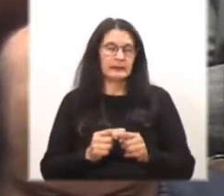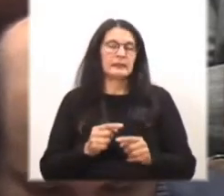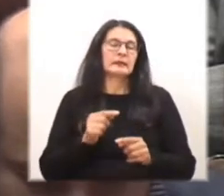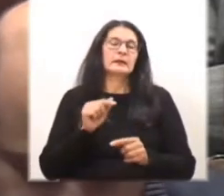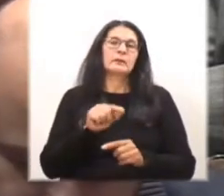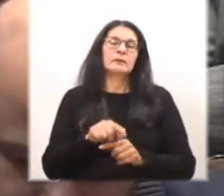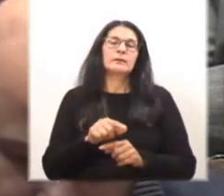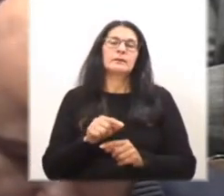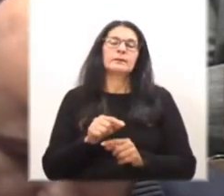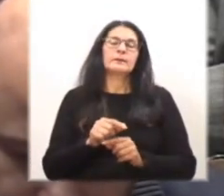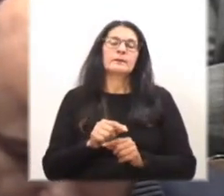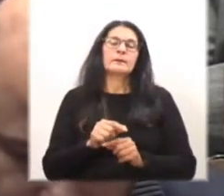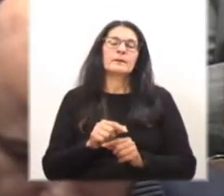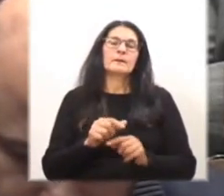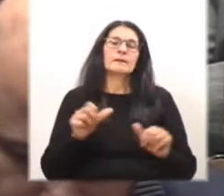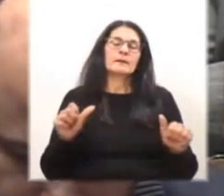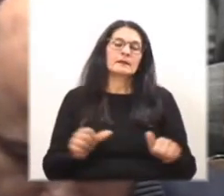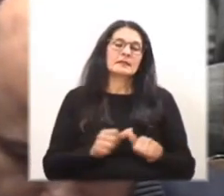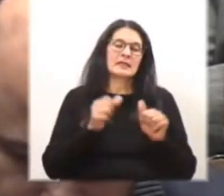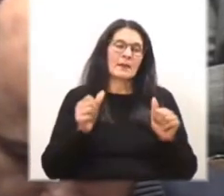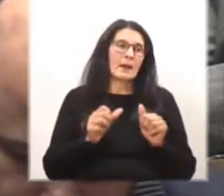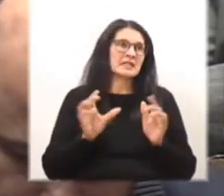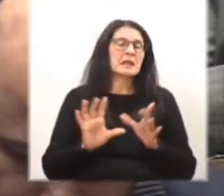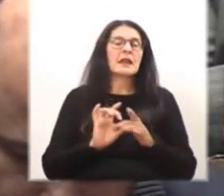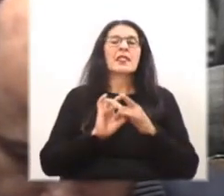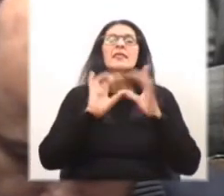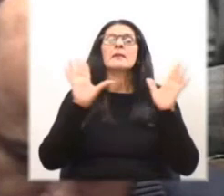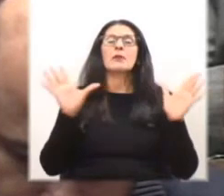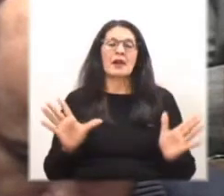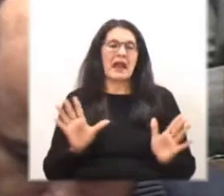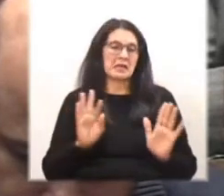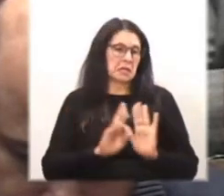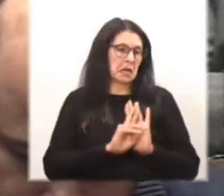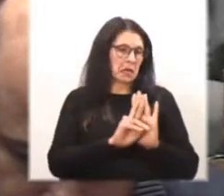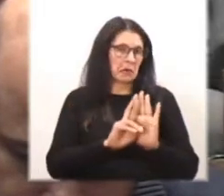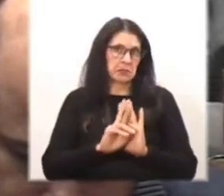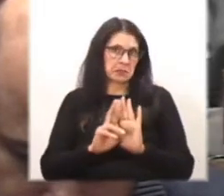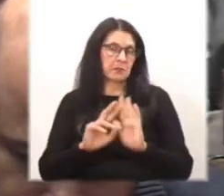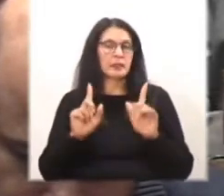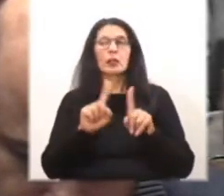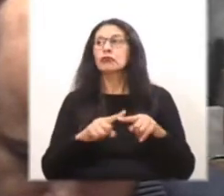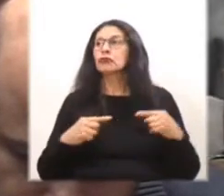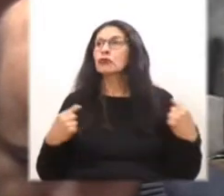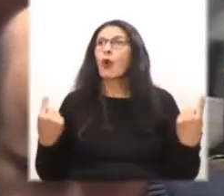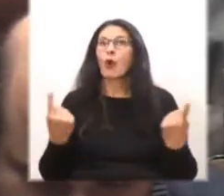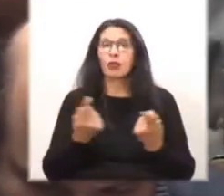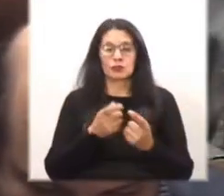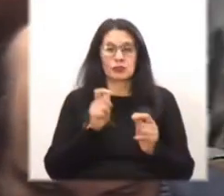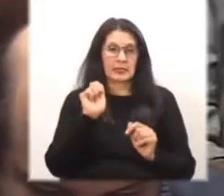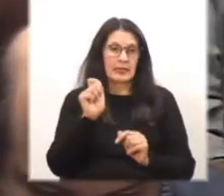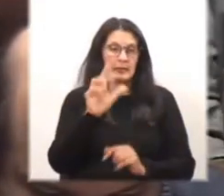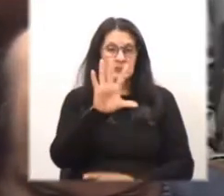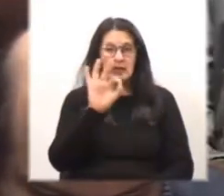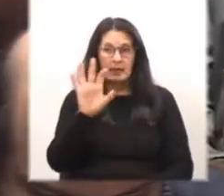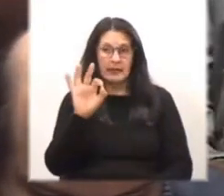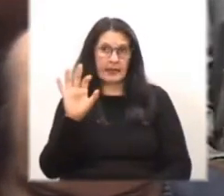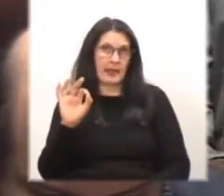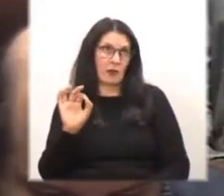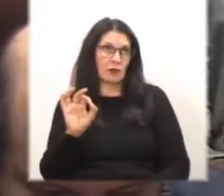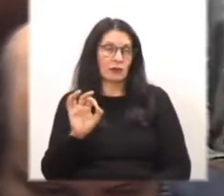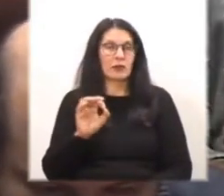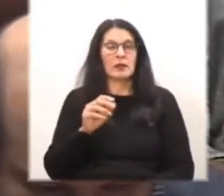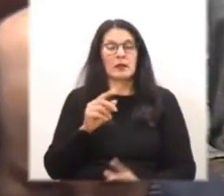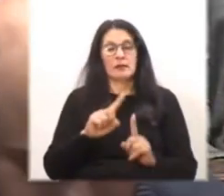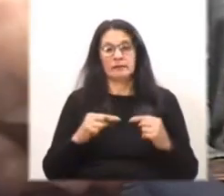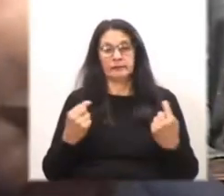régimen de democracia representativa, donde todos los actores que fuimos electos por la ciudadanía vamos a tener la